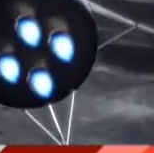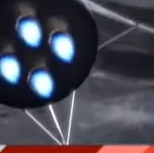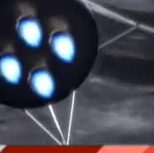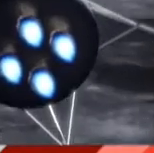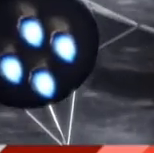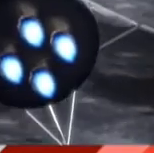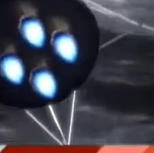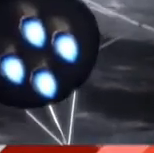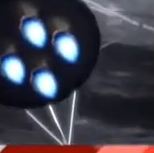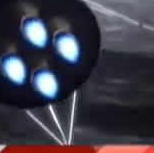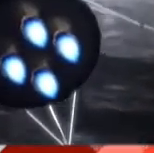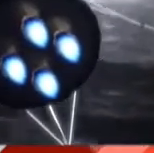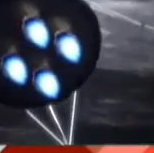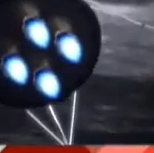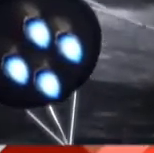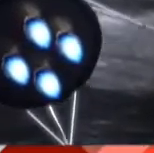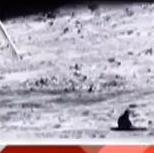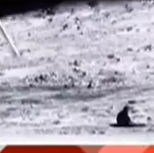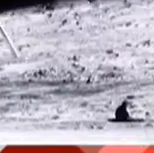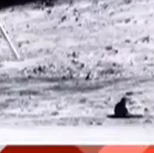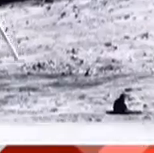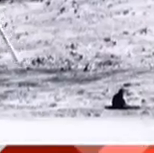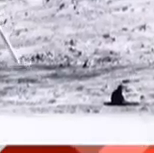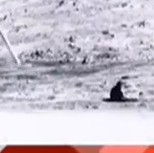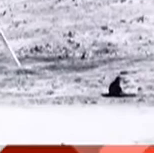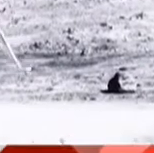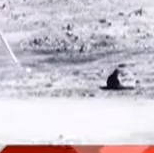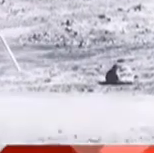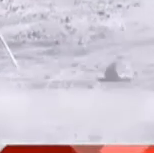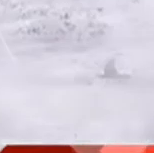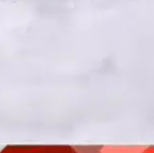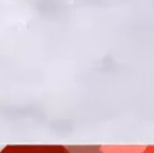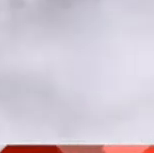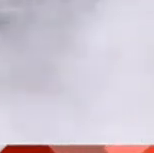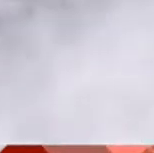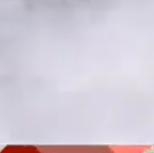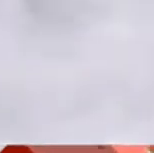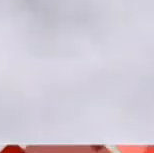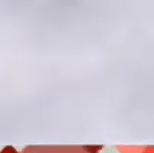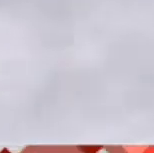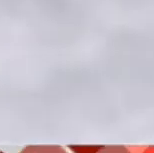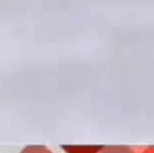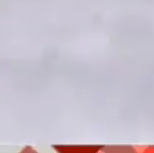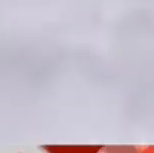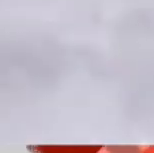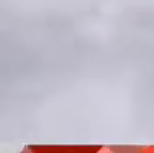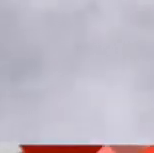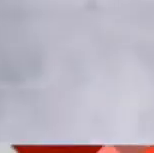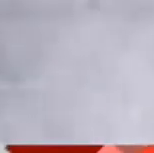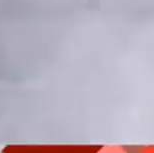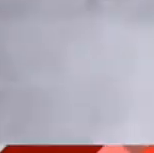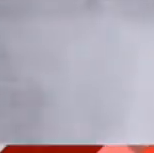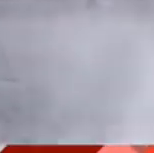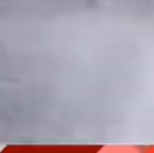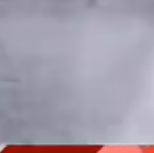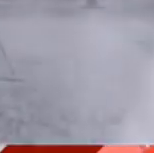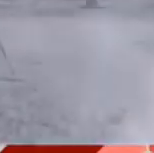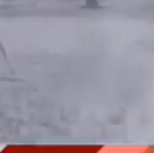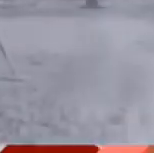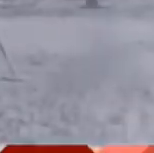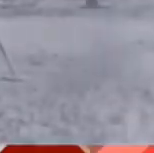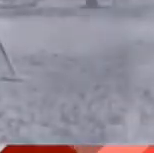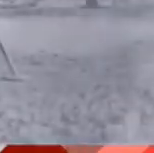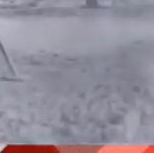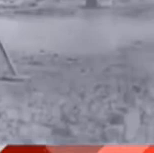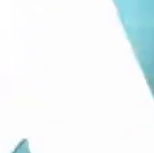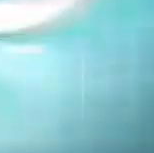todo el mundo. Ahora Rusia y Estados Unidos analizan los objetivos del proyecto para hacer posible el inicio de la construcción ya en